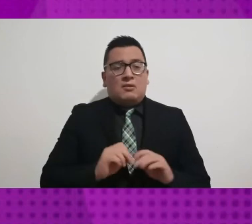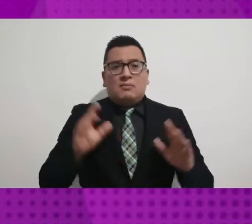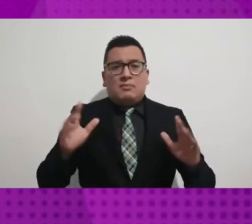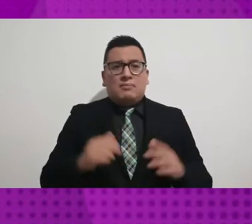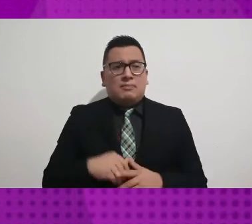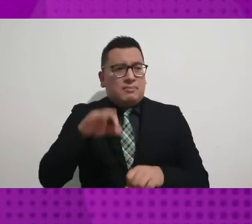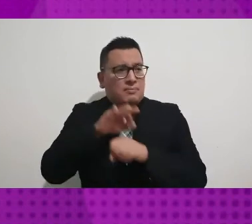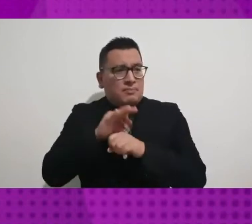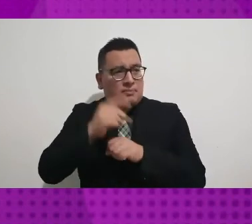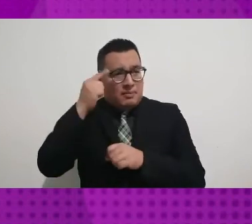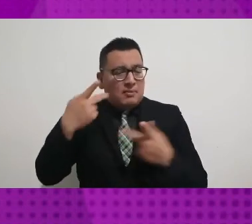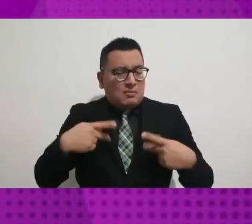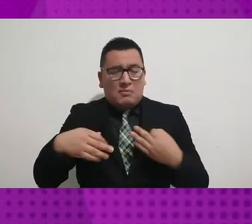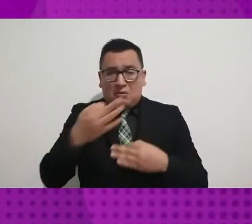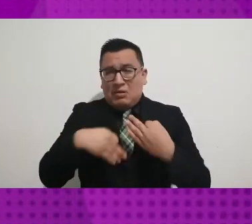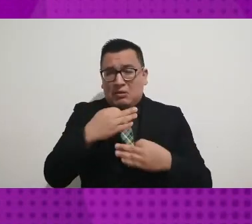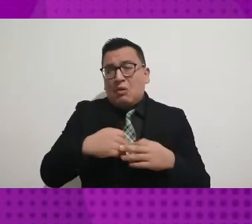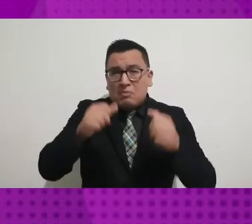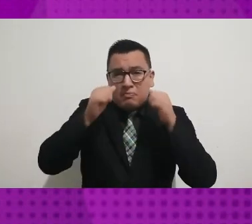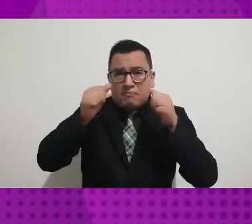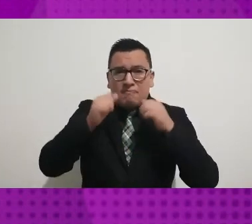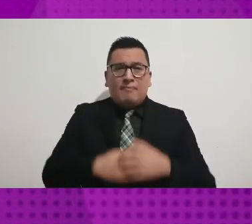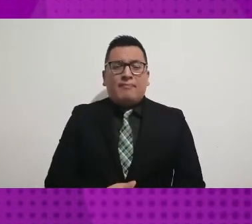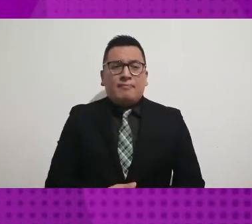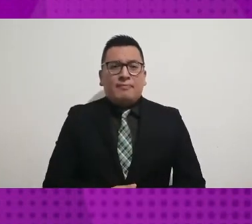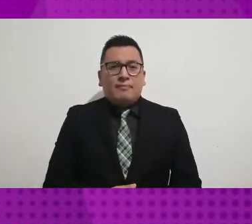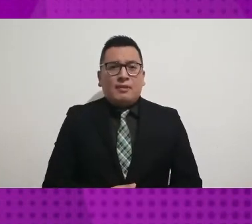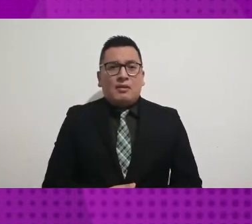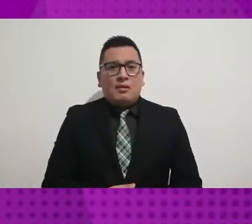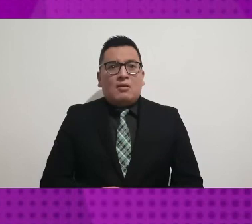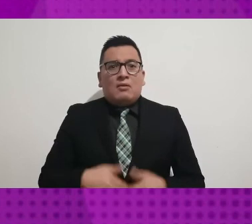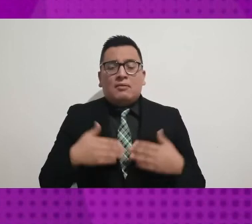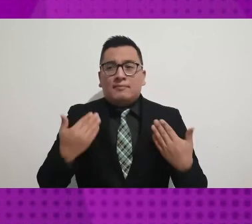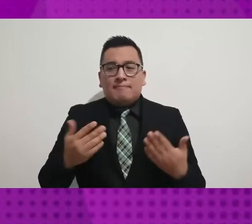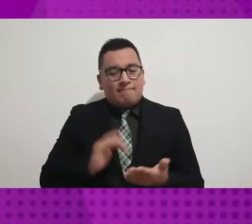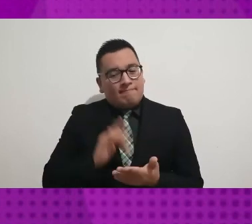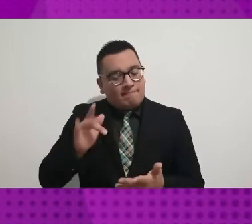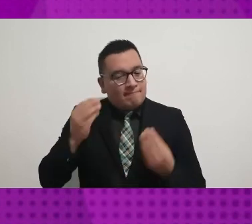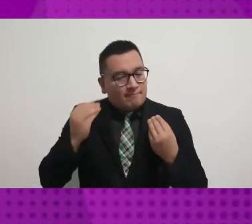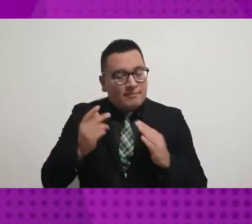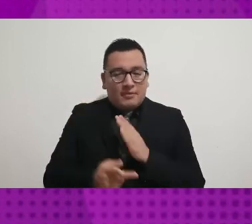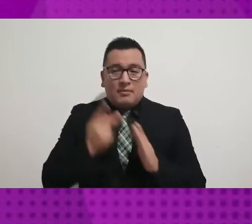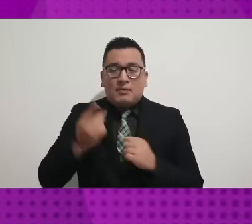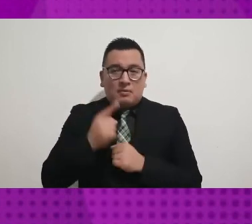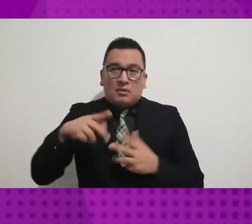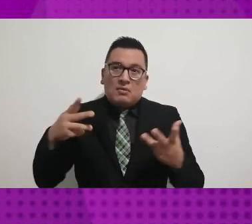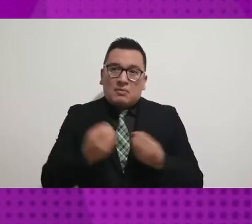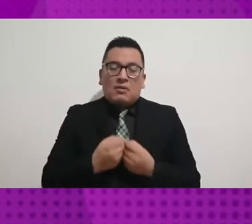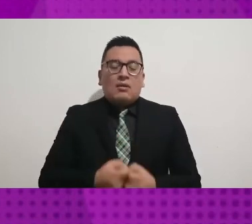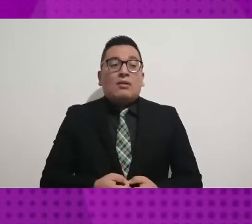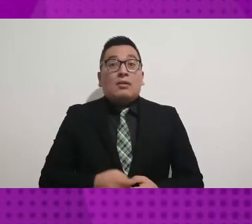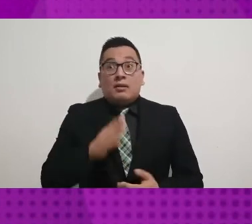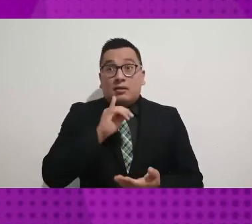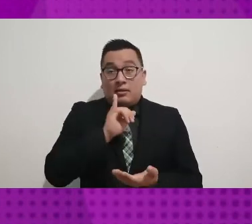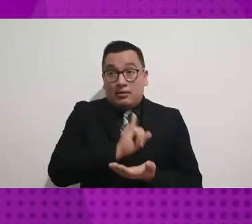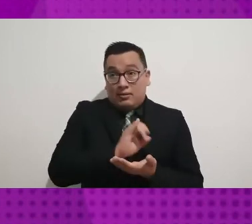va a ser pues de gran beneficio para todas las personas que nos han escuchado el día de hoy. Y no me queda más que agradecerte nuevamente que nos